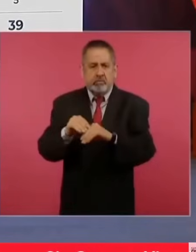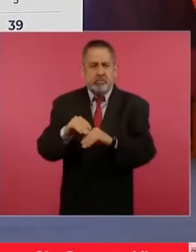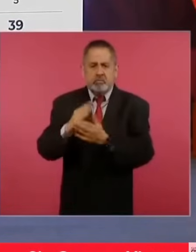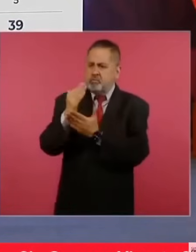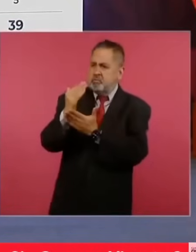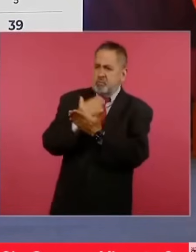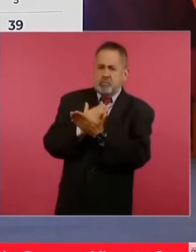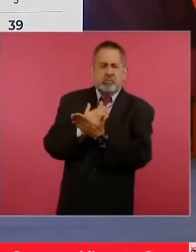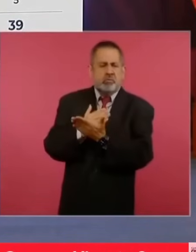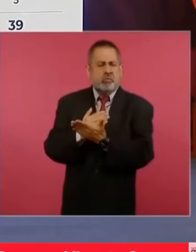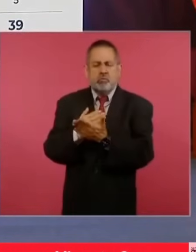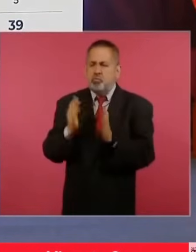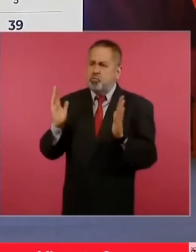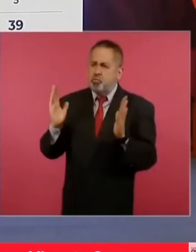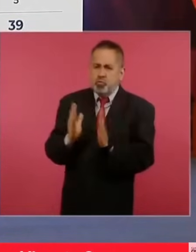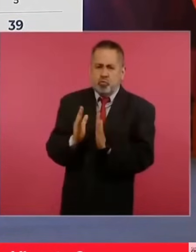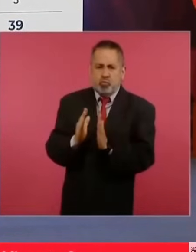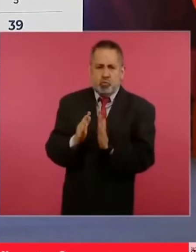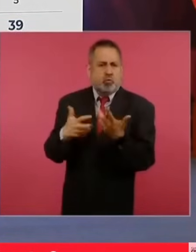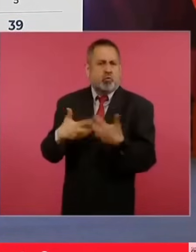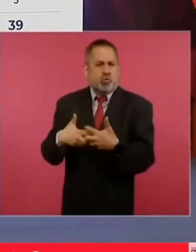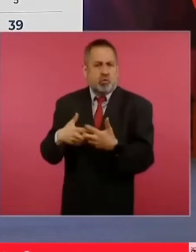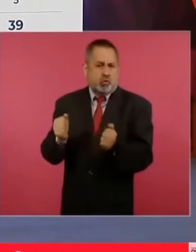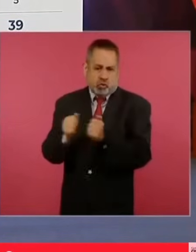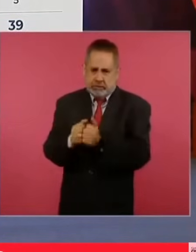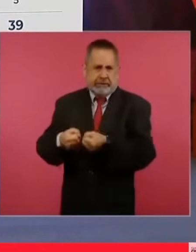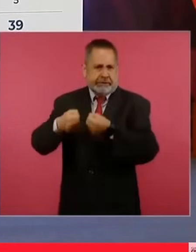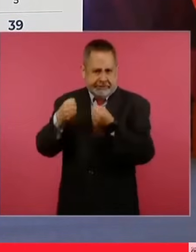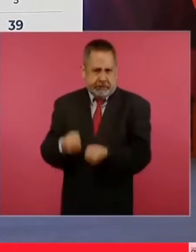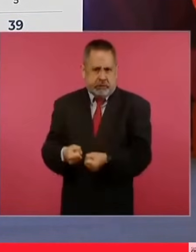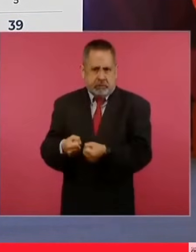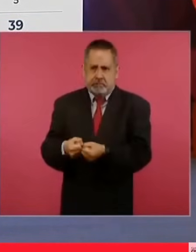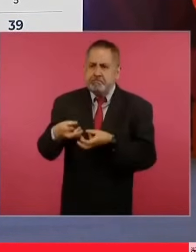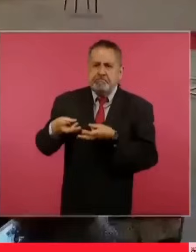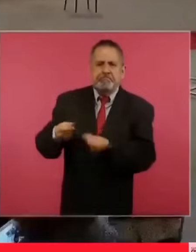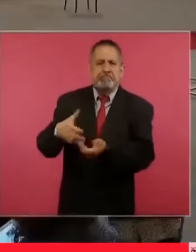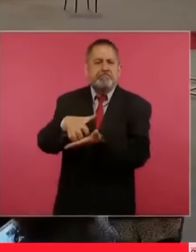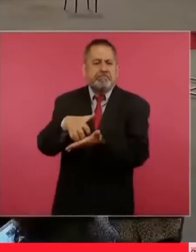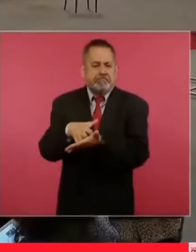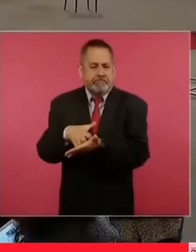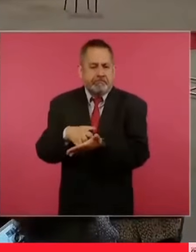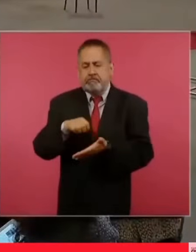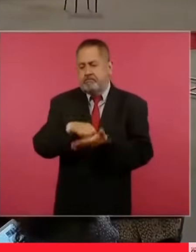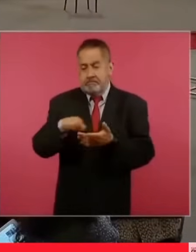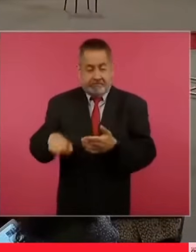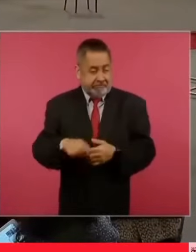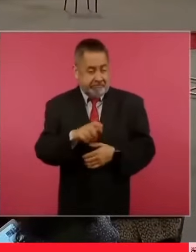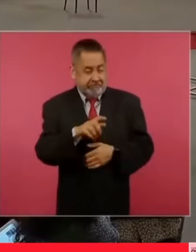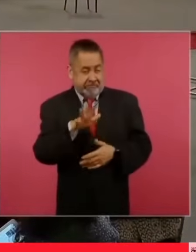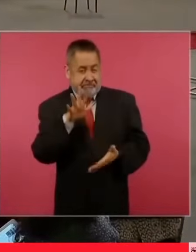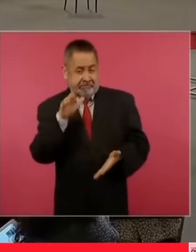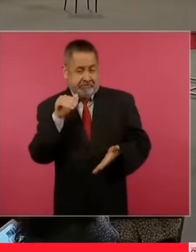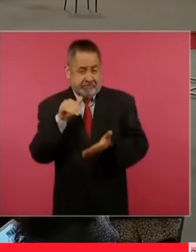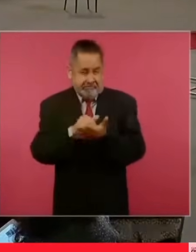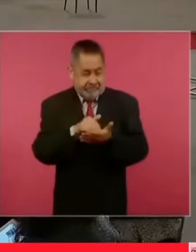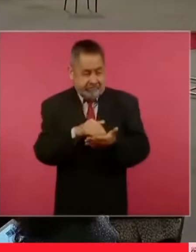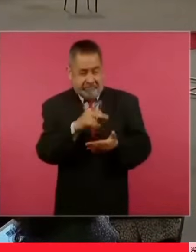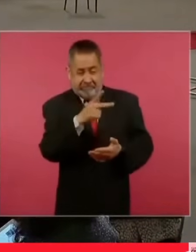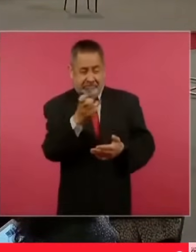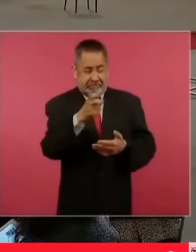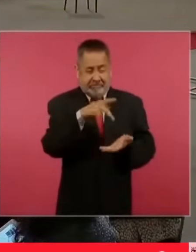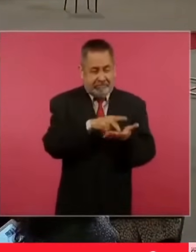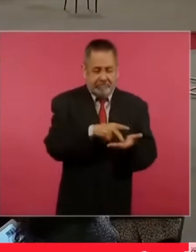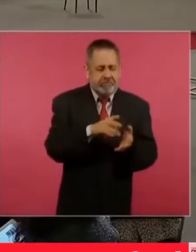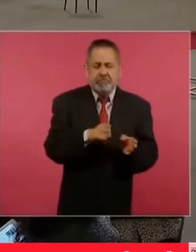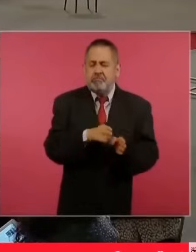esbeltas y totalmente eficientes y seguras. Por ejemplo, esta, en lugar de 5.000 pesa 1.200 toneladas,